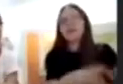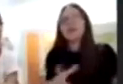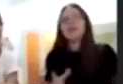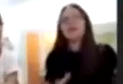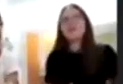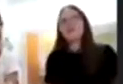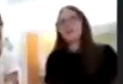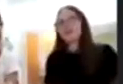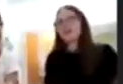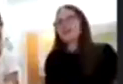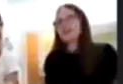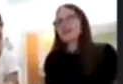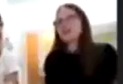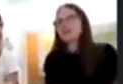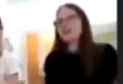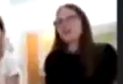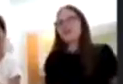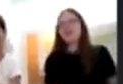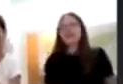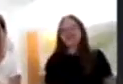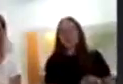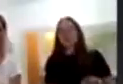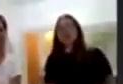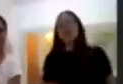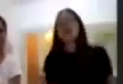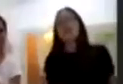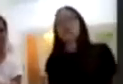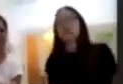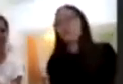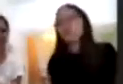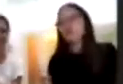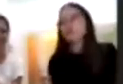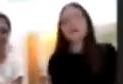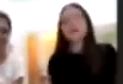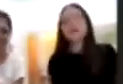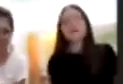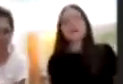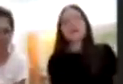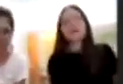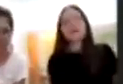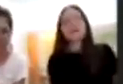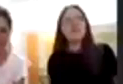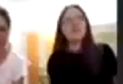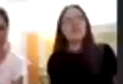que globalmente se ve que necesitamos como sociedad.